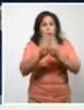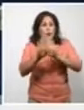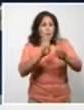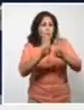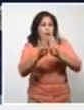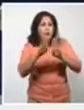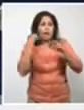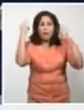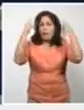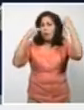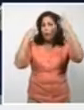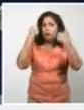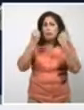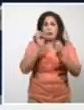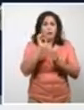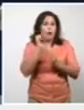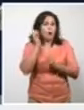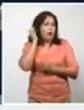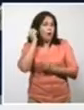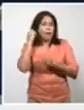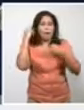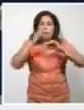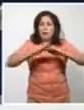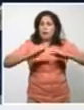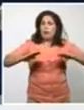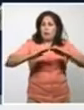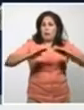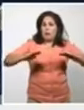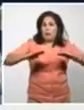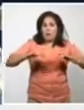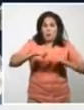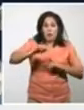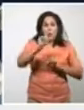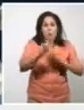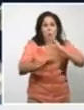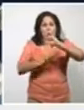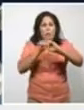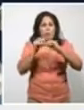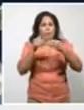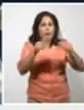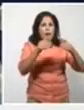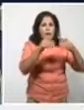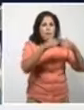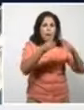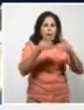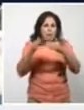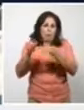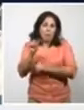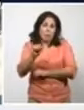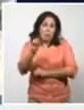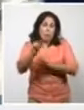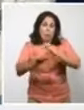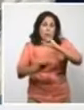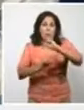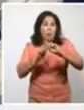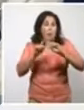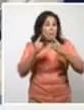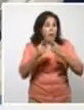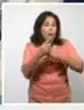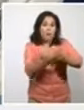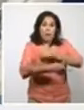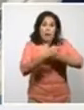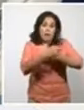peluquerías, barberías, gimnasios, pues se van abriendo poco a poco. Sin embargo, son países que,